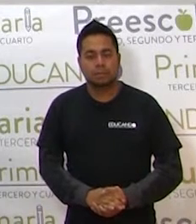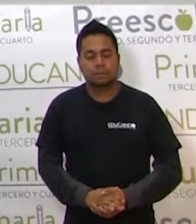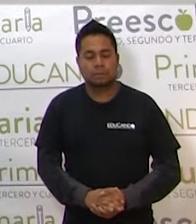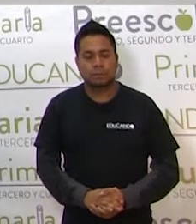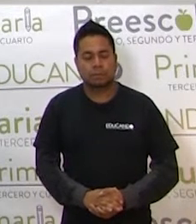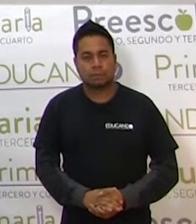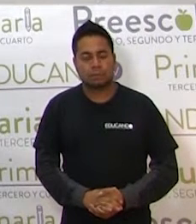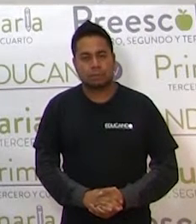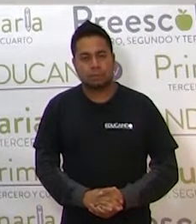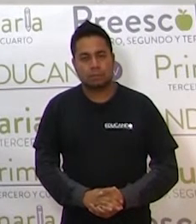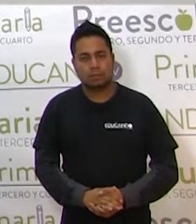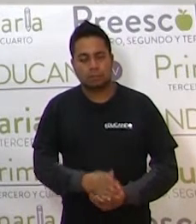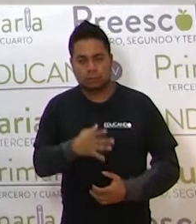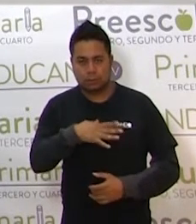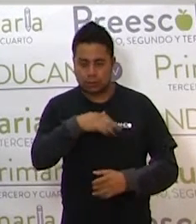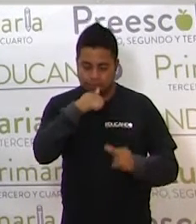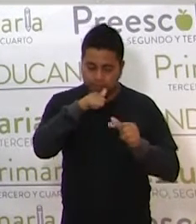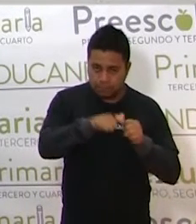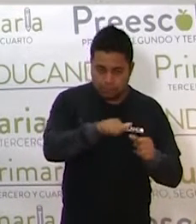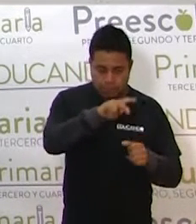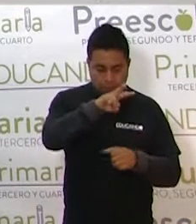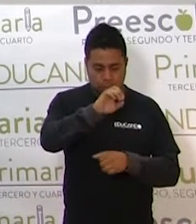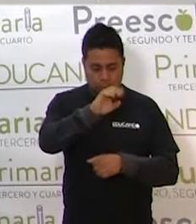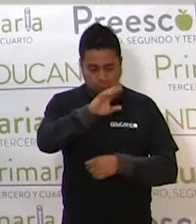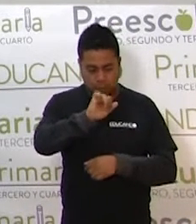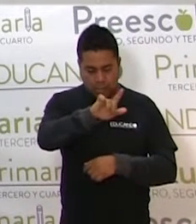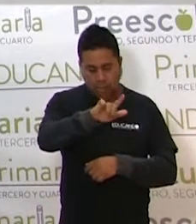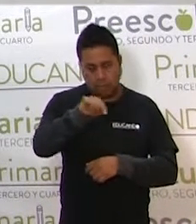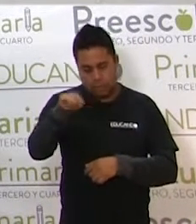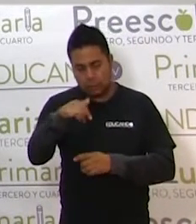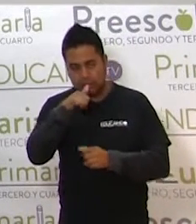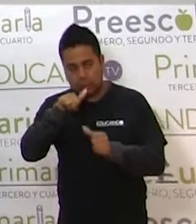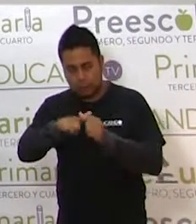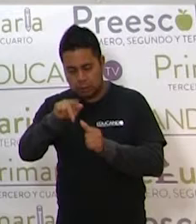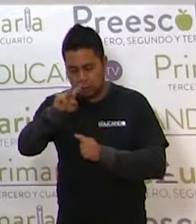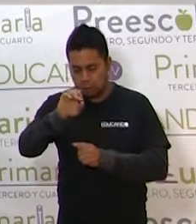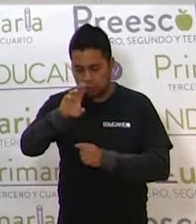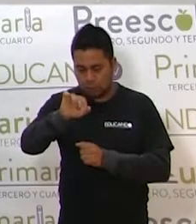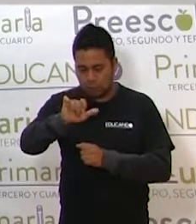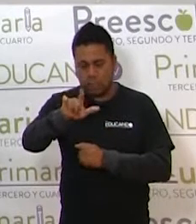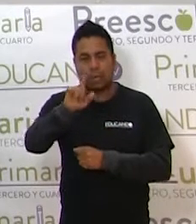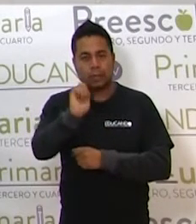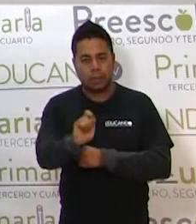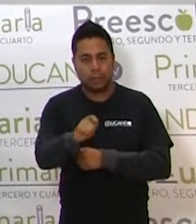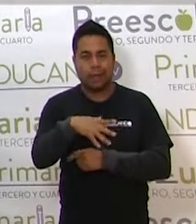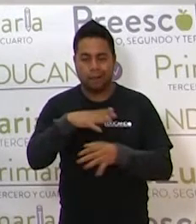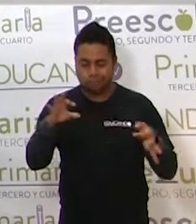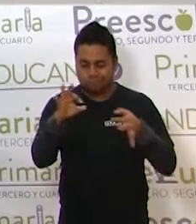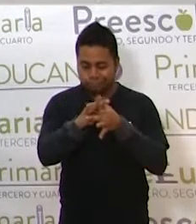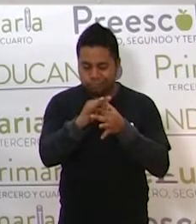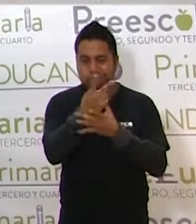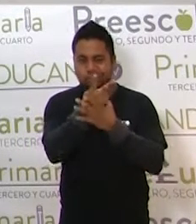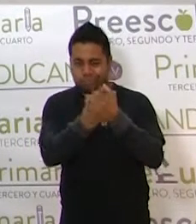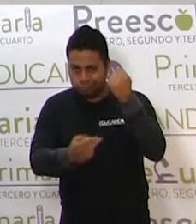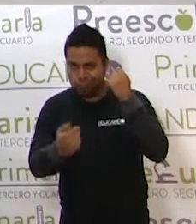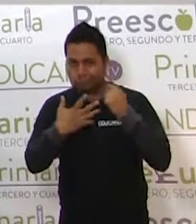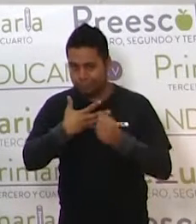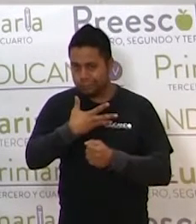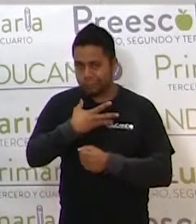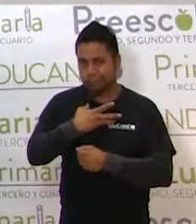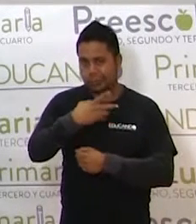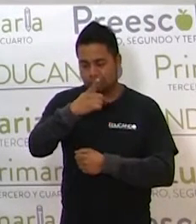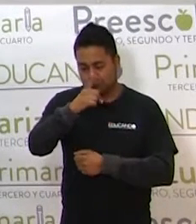aquí tenemos una vocal y otra vocal por lo tanto vamos a tener un diptongo